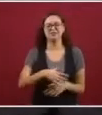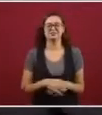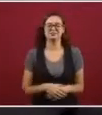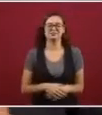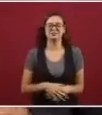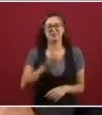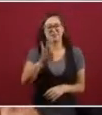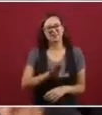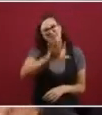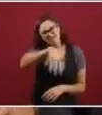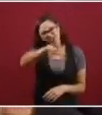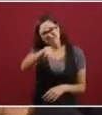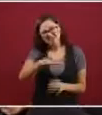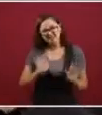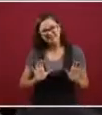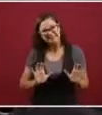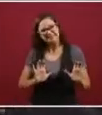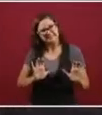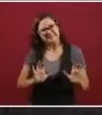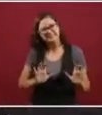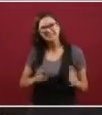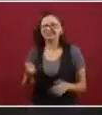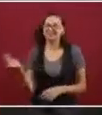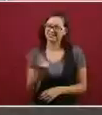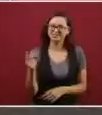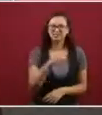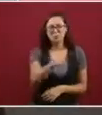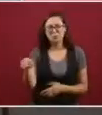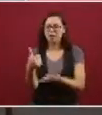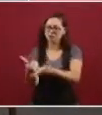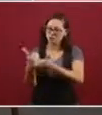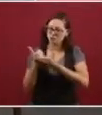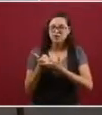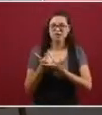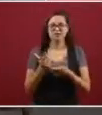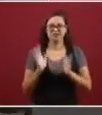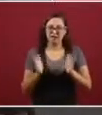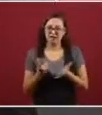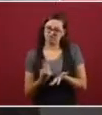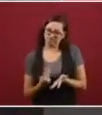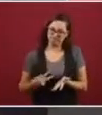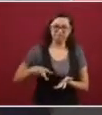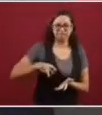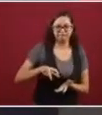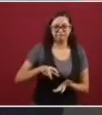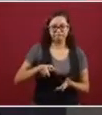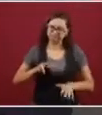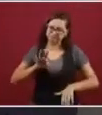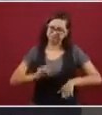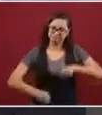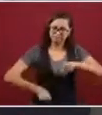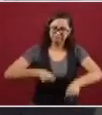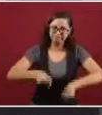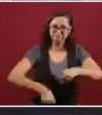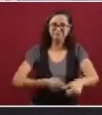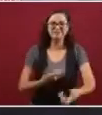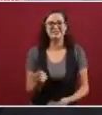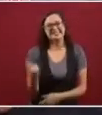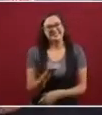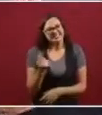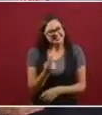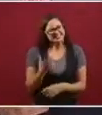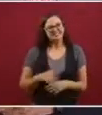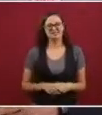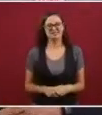que todos me ayuden a empujar al elefante para que camine, o sea, y le